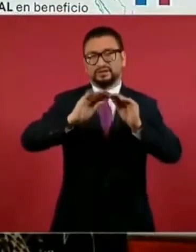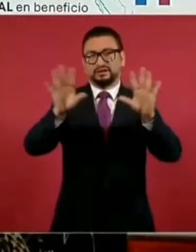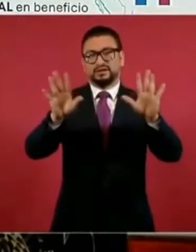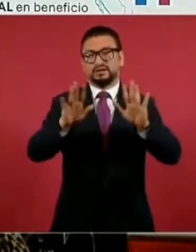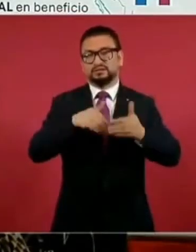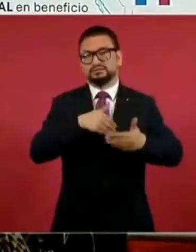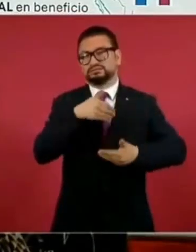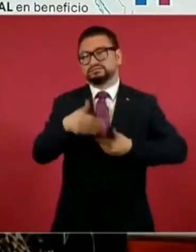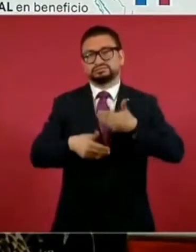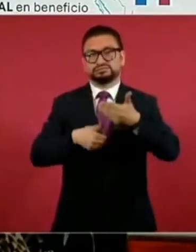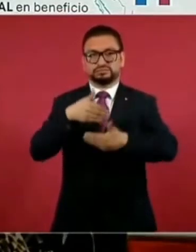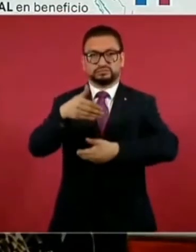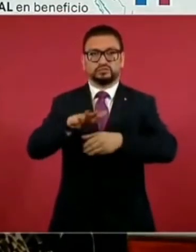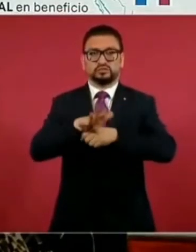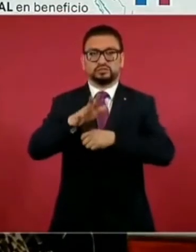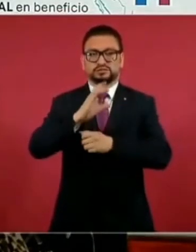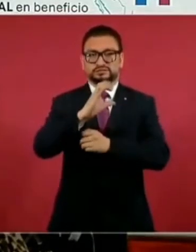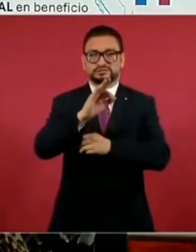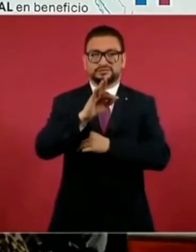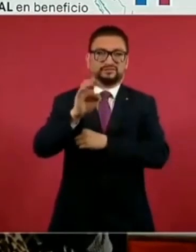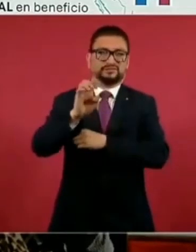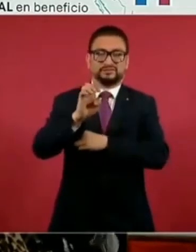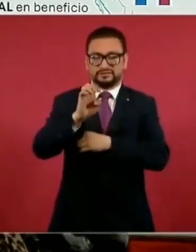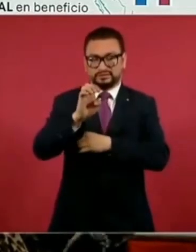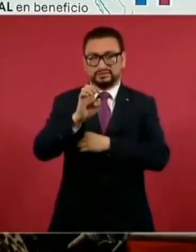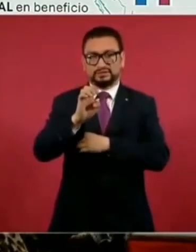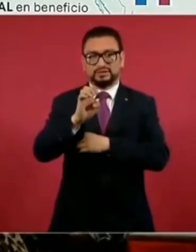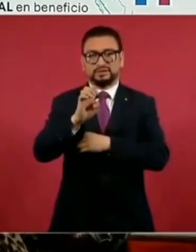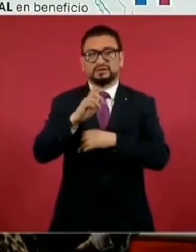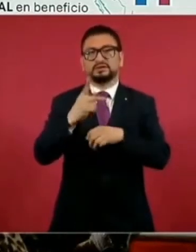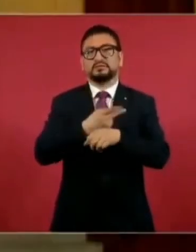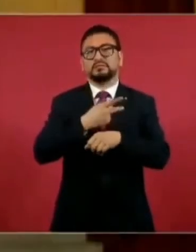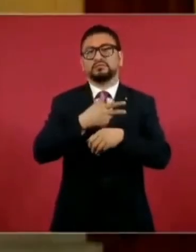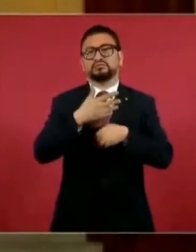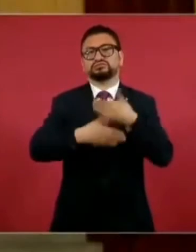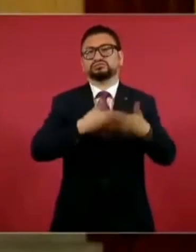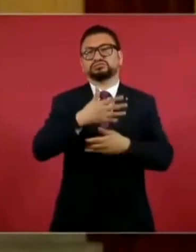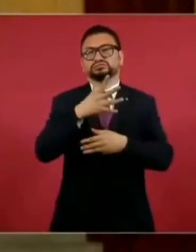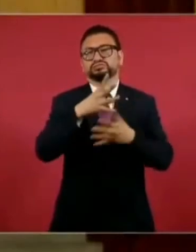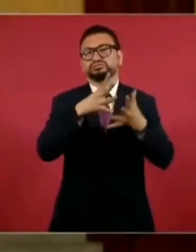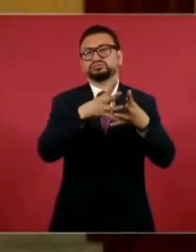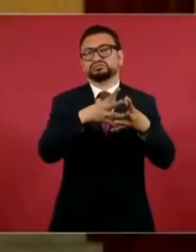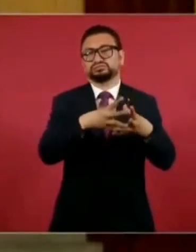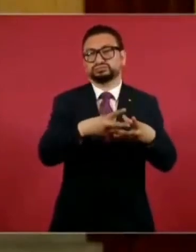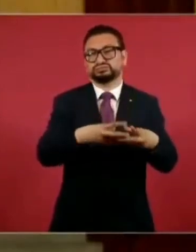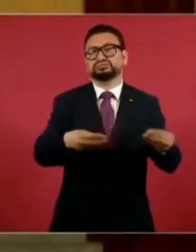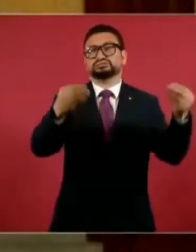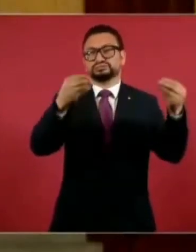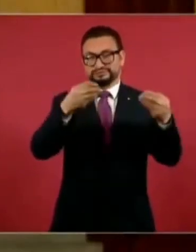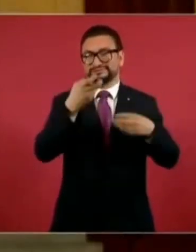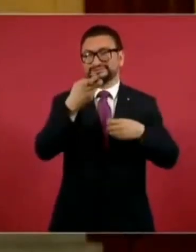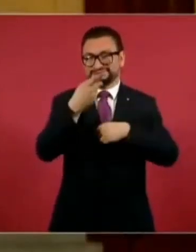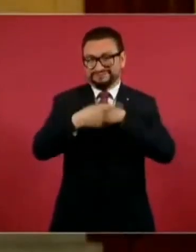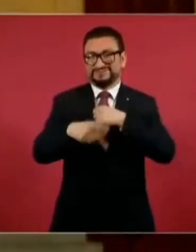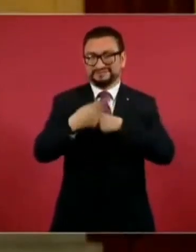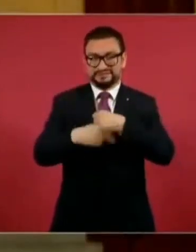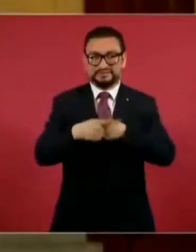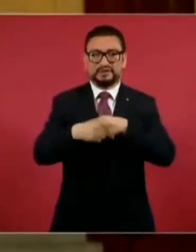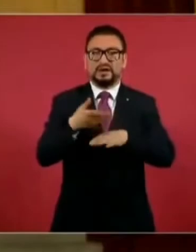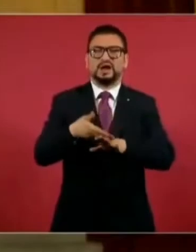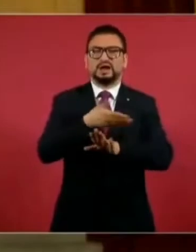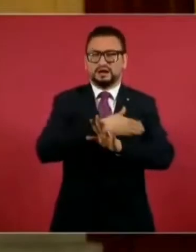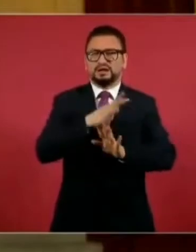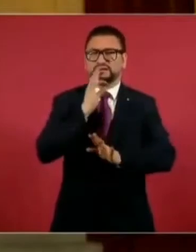tendencia que tenía la Comisión Federal de Electricidad a desaparecer. Se ha mencionado en ocasiones previas que